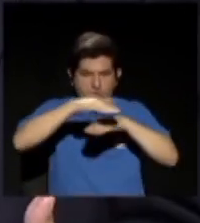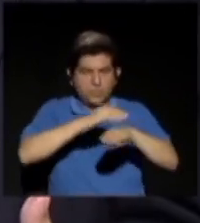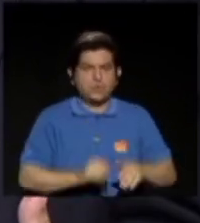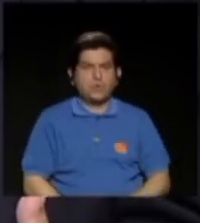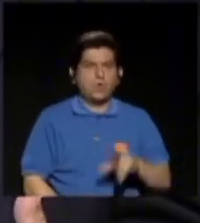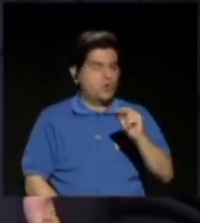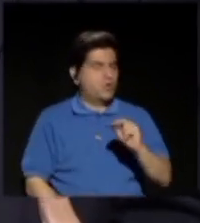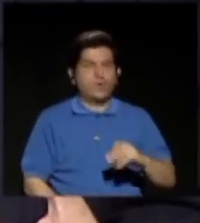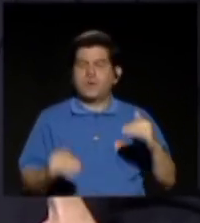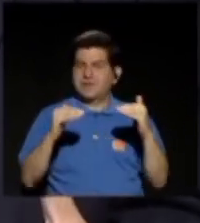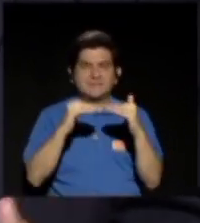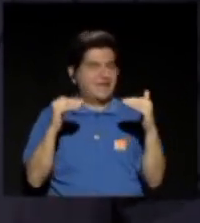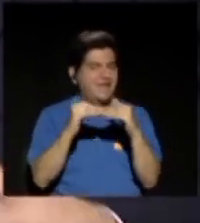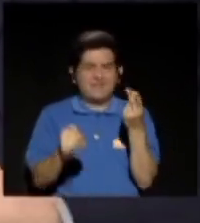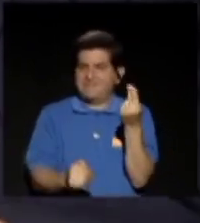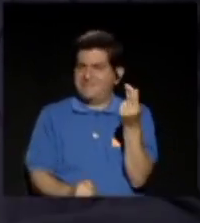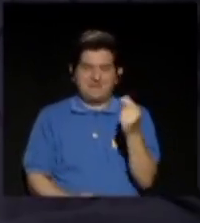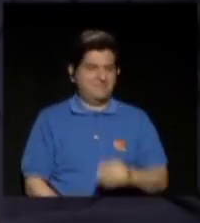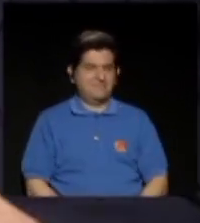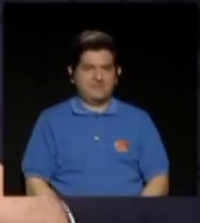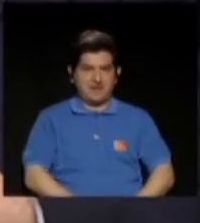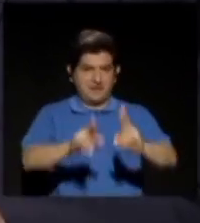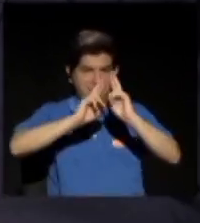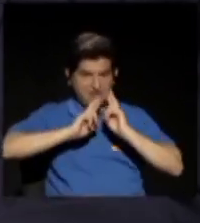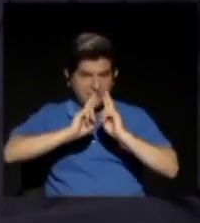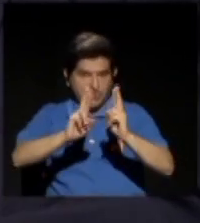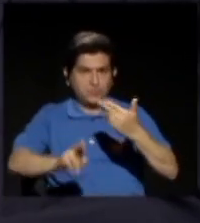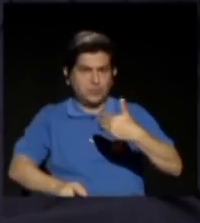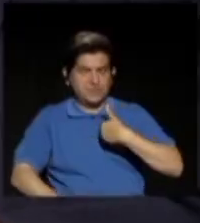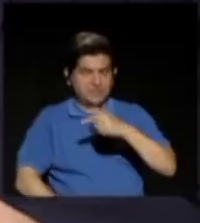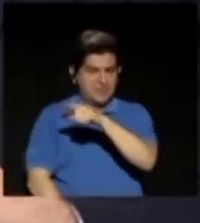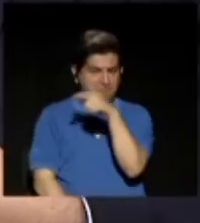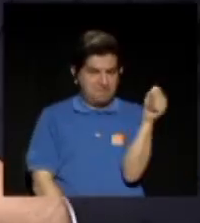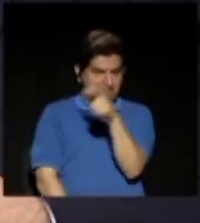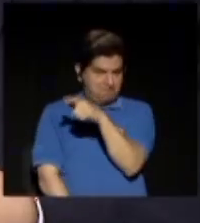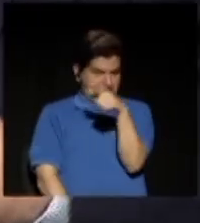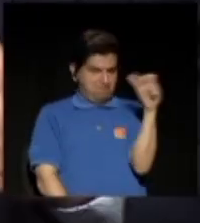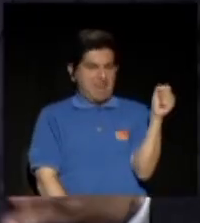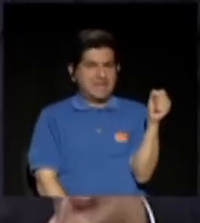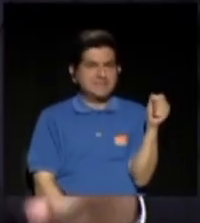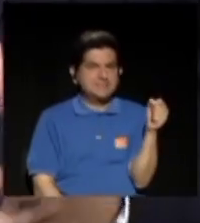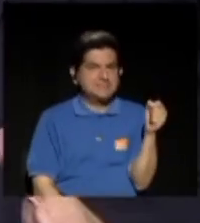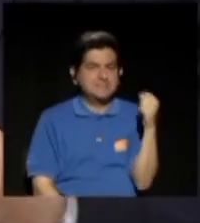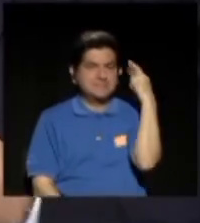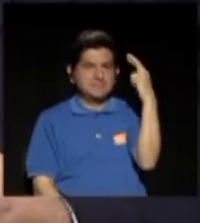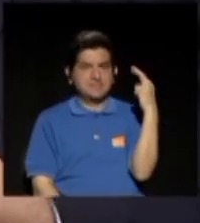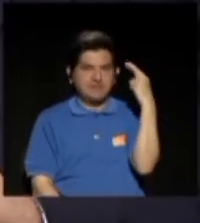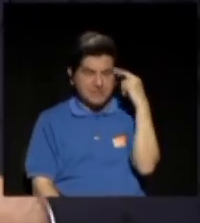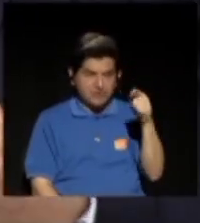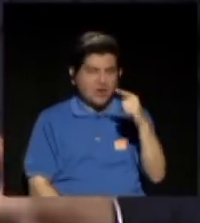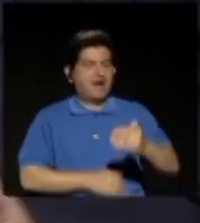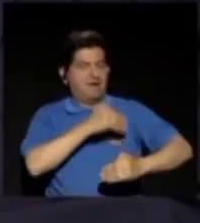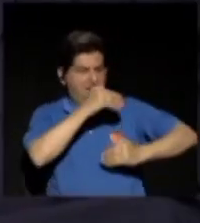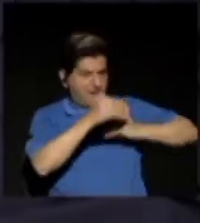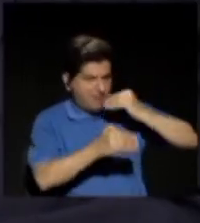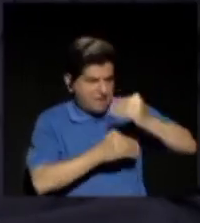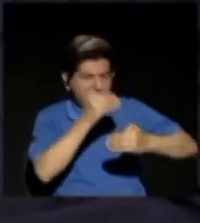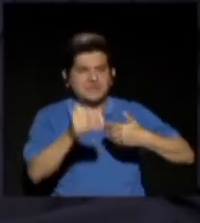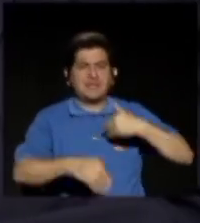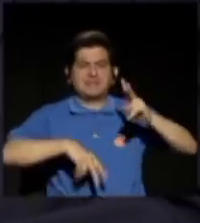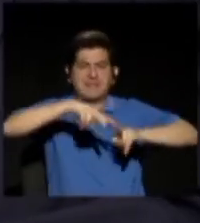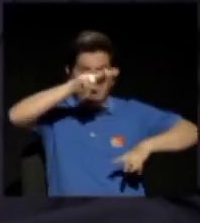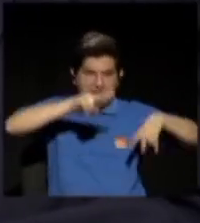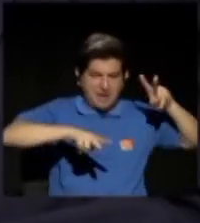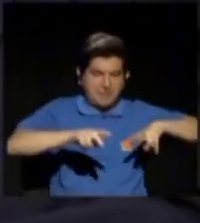niveles de precios, y que el resultado que tenemos mensual es debido a esa dinámica entre las